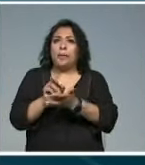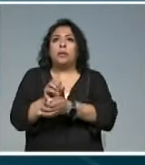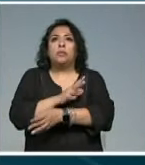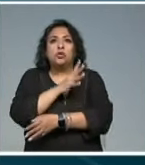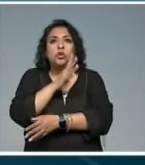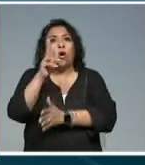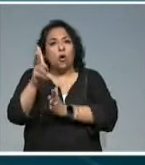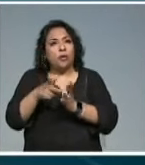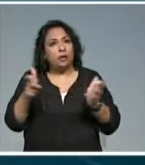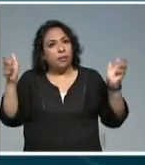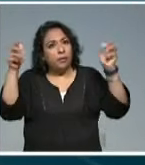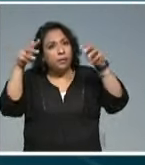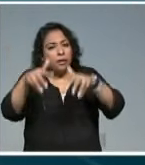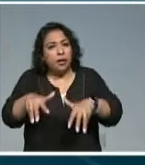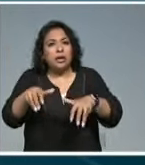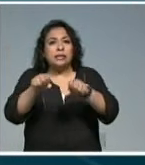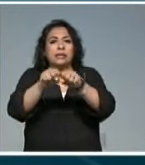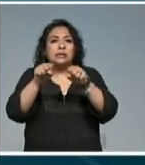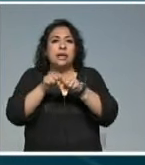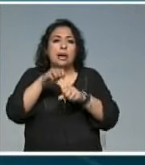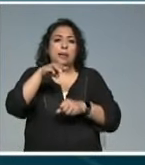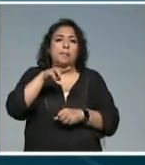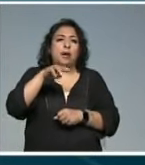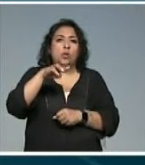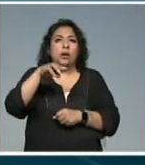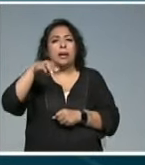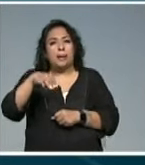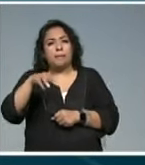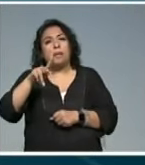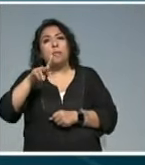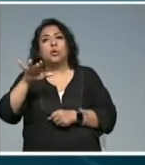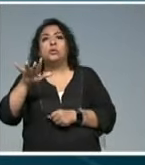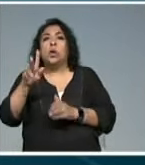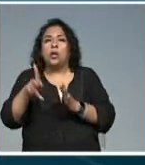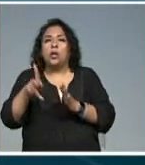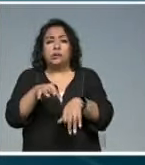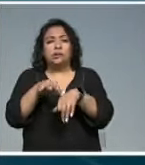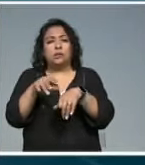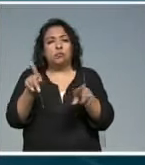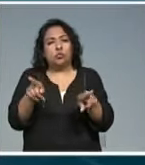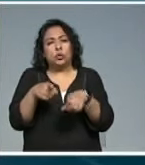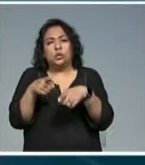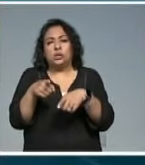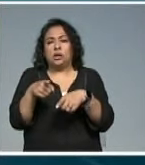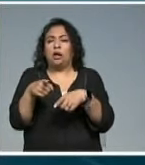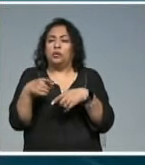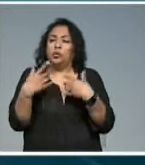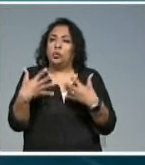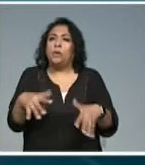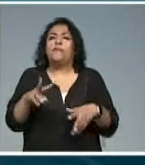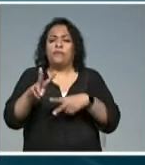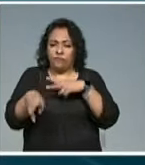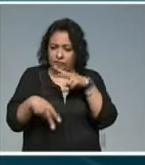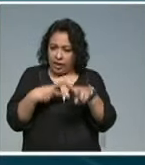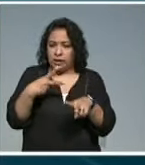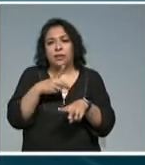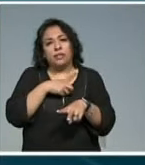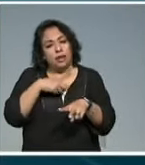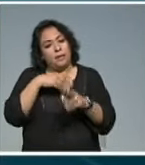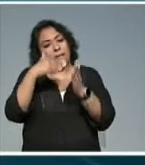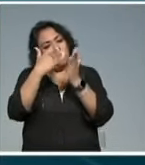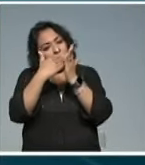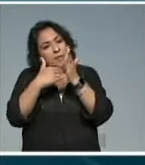poder regresar a la Sala Manuel María Ponce del Palacio de Bellas Artes y vivir la música en carne propia. Hay que darse una vuelta, por supuesto,